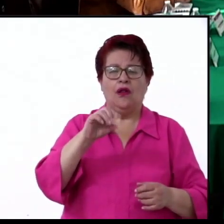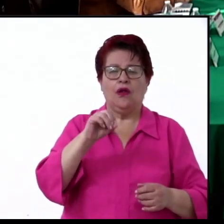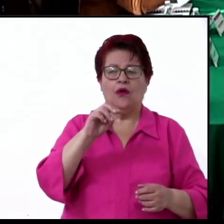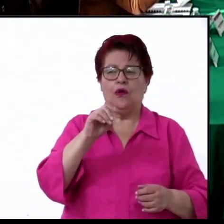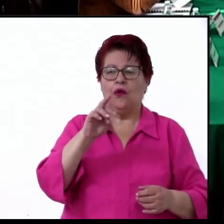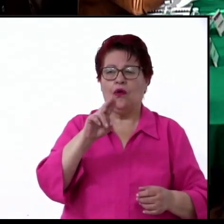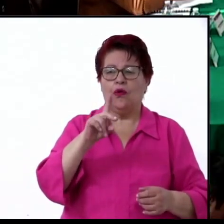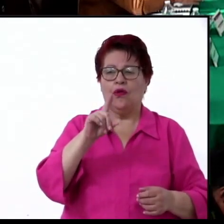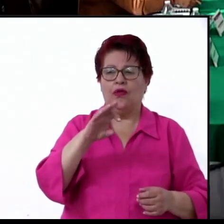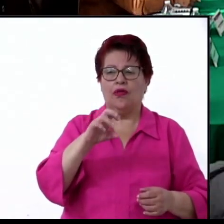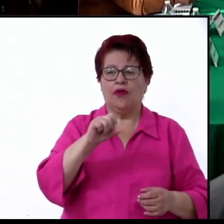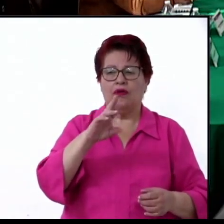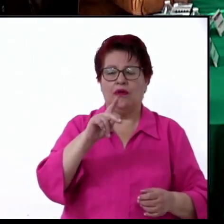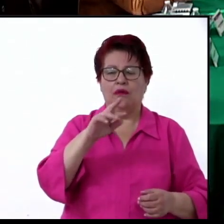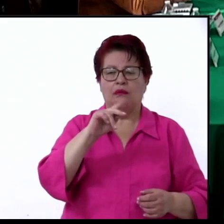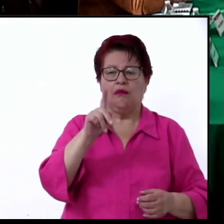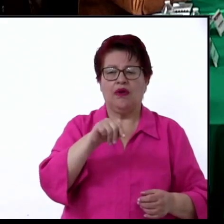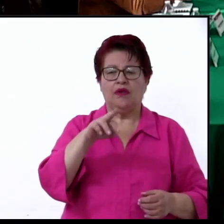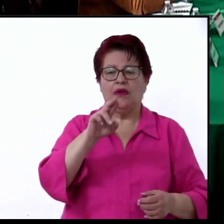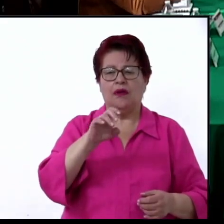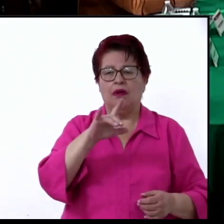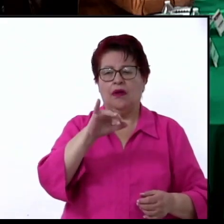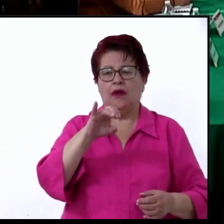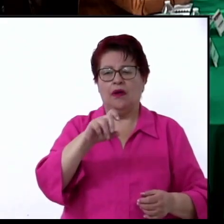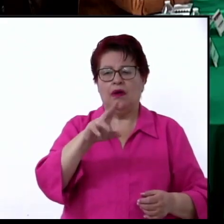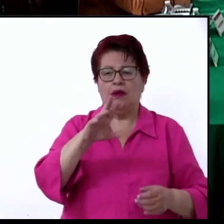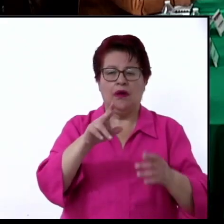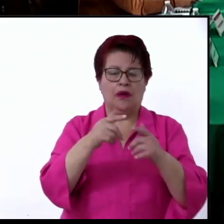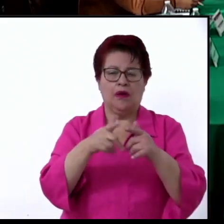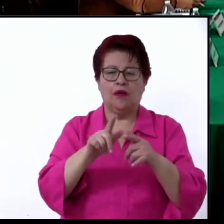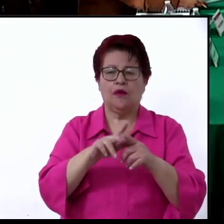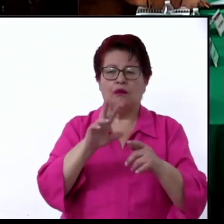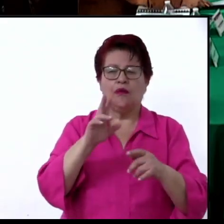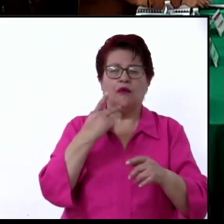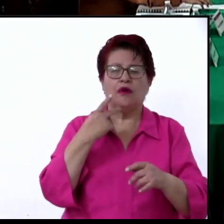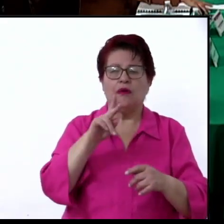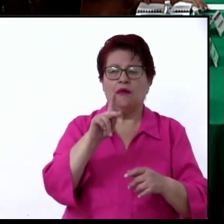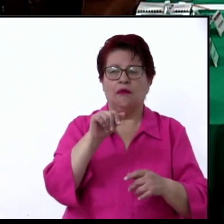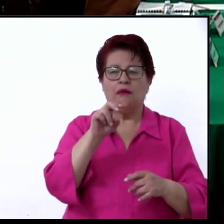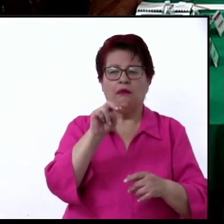del Partido del Trabajo. Adelante, diputada.